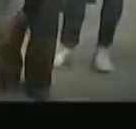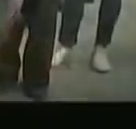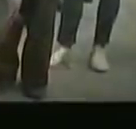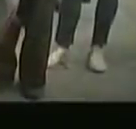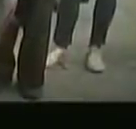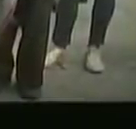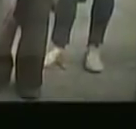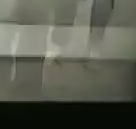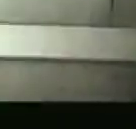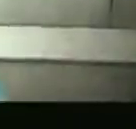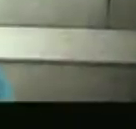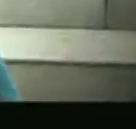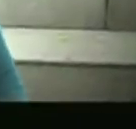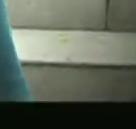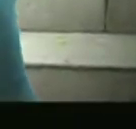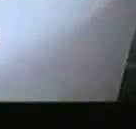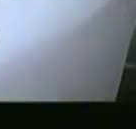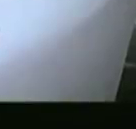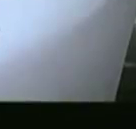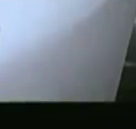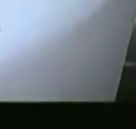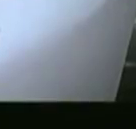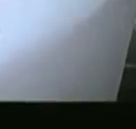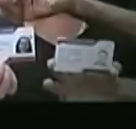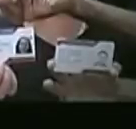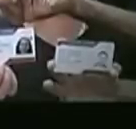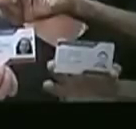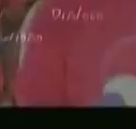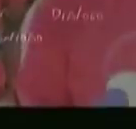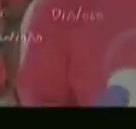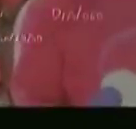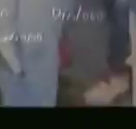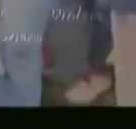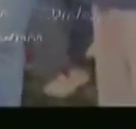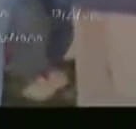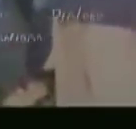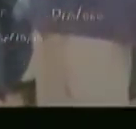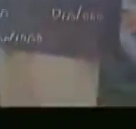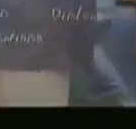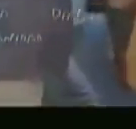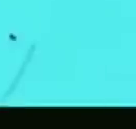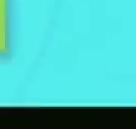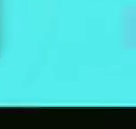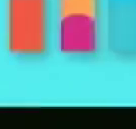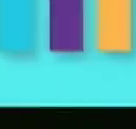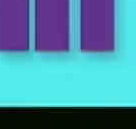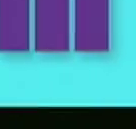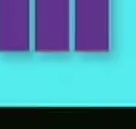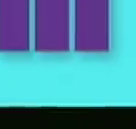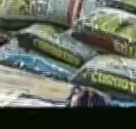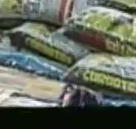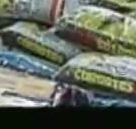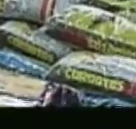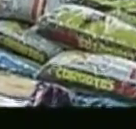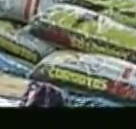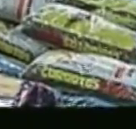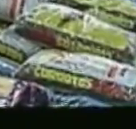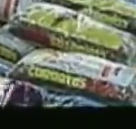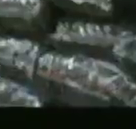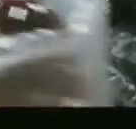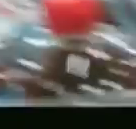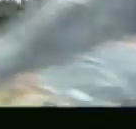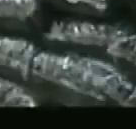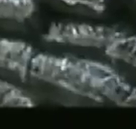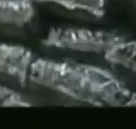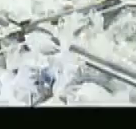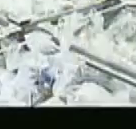los avances sociales logrados gracias al carnet de la patria. Somos Venezuela, Plan Chamba Juvenil y los CLAP.